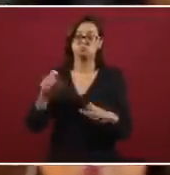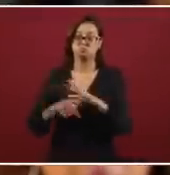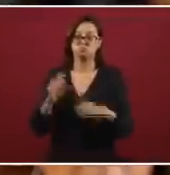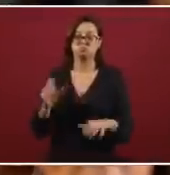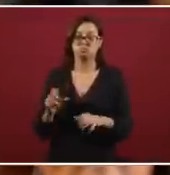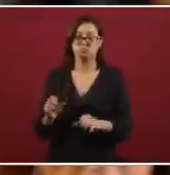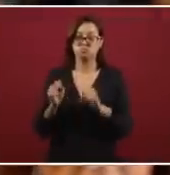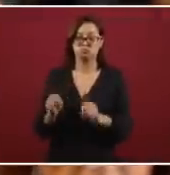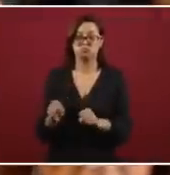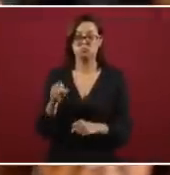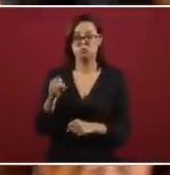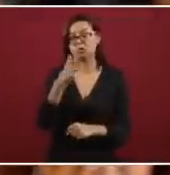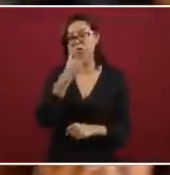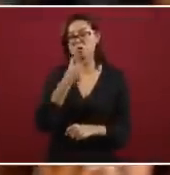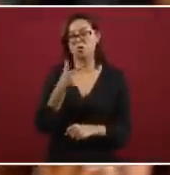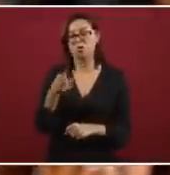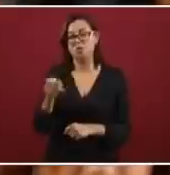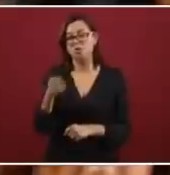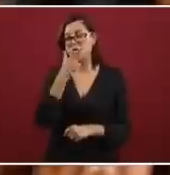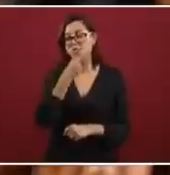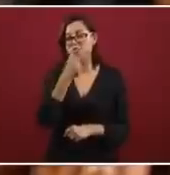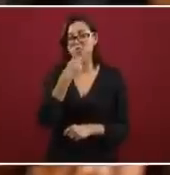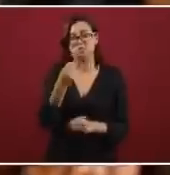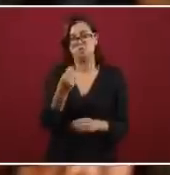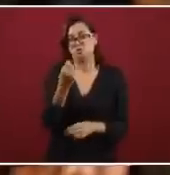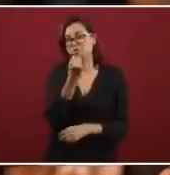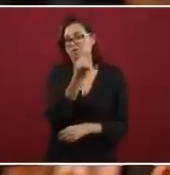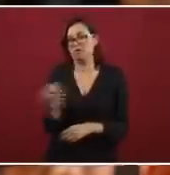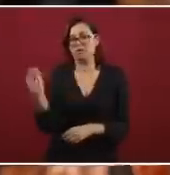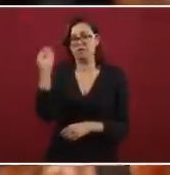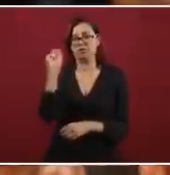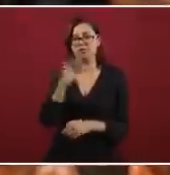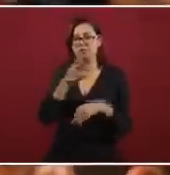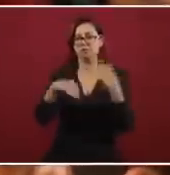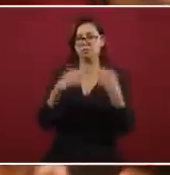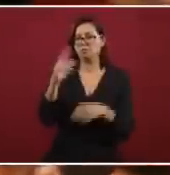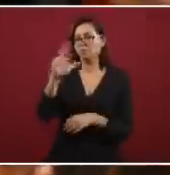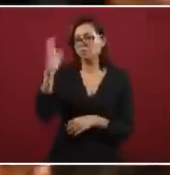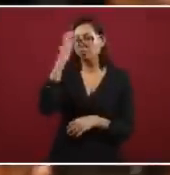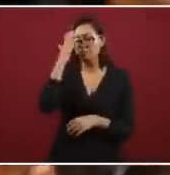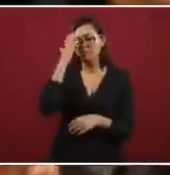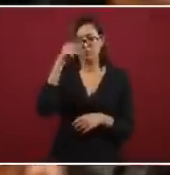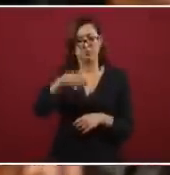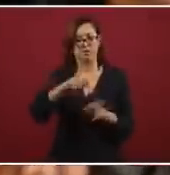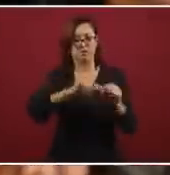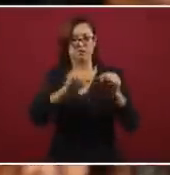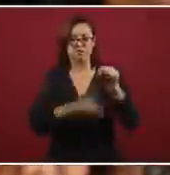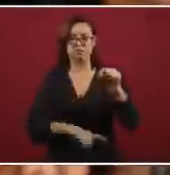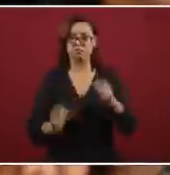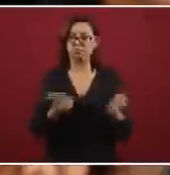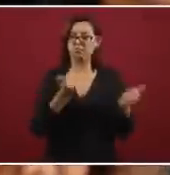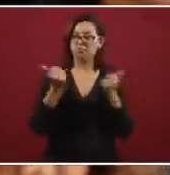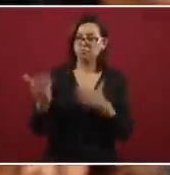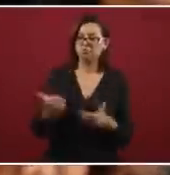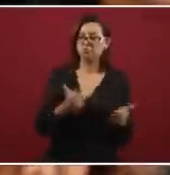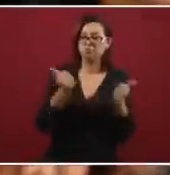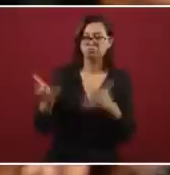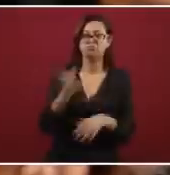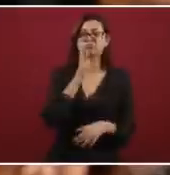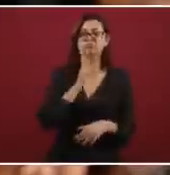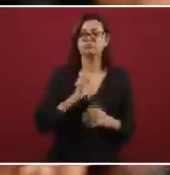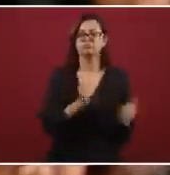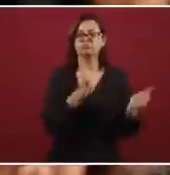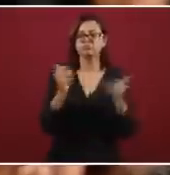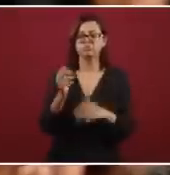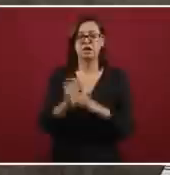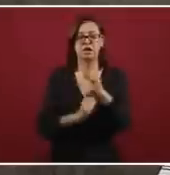jeque Staki Yamani, famosísimo en aquella época, lo reconocía, y México era un proveedor seguro de petróleo.